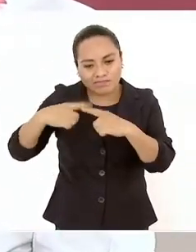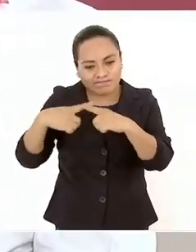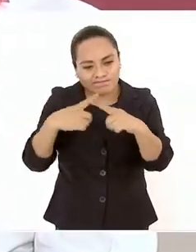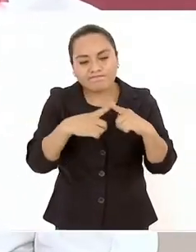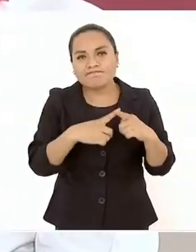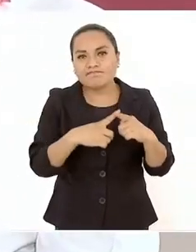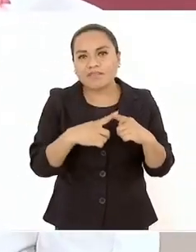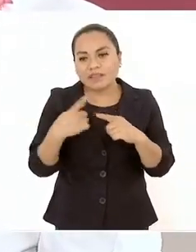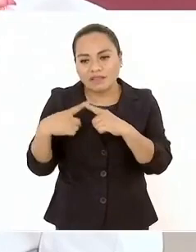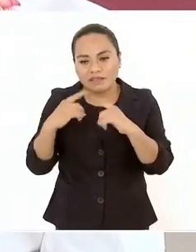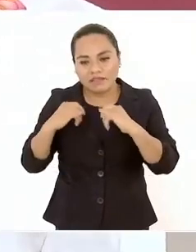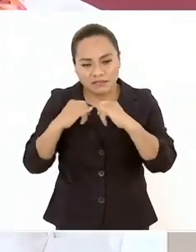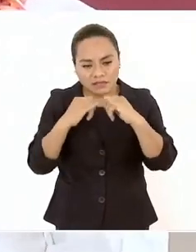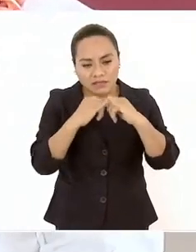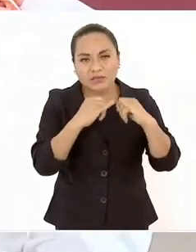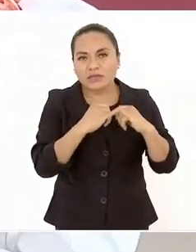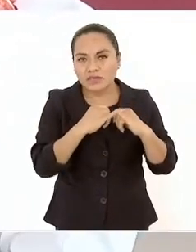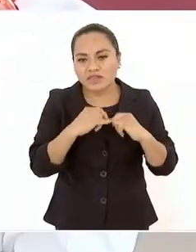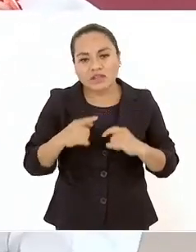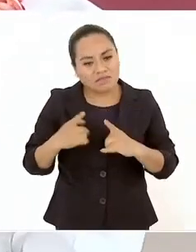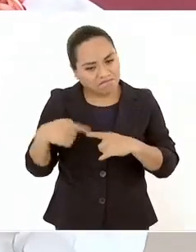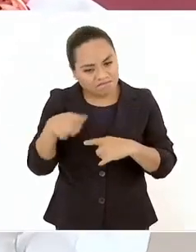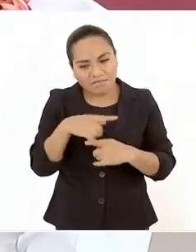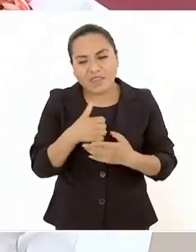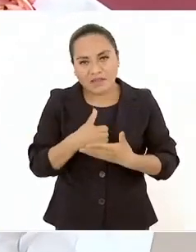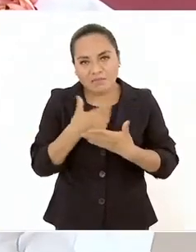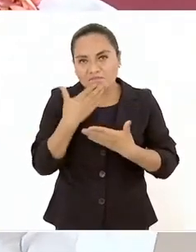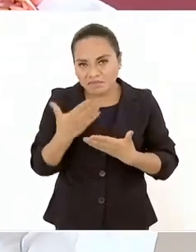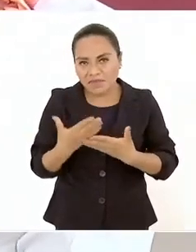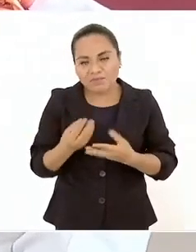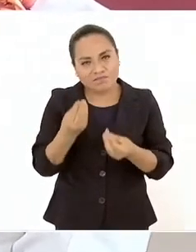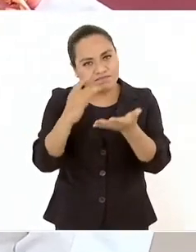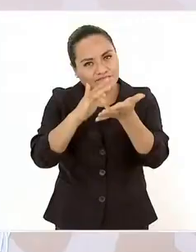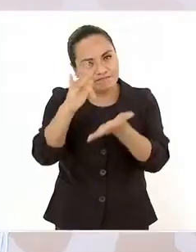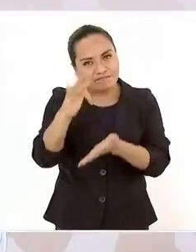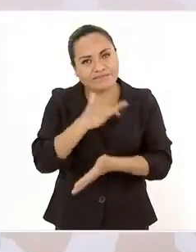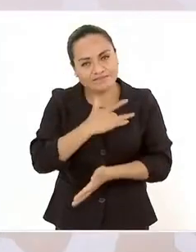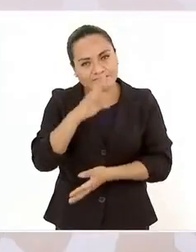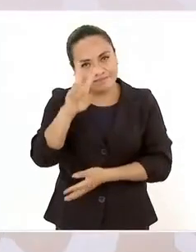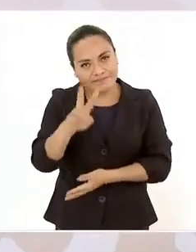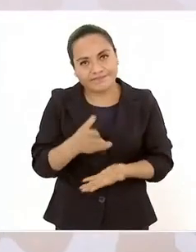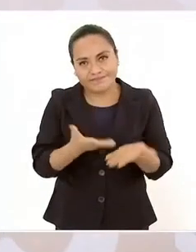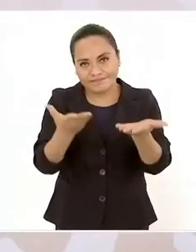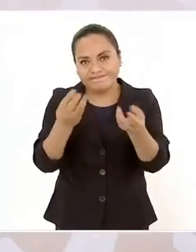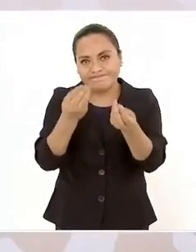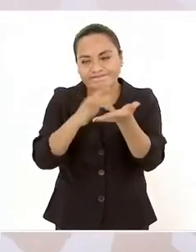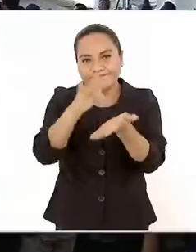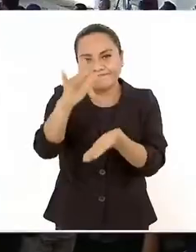las instituciones públicas. Muchas gracias, de todo corazón. Muchas gracias.